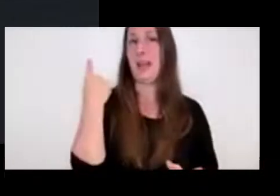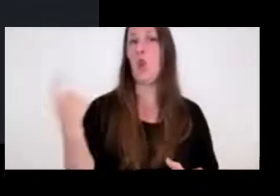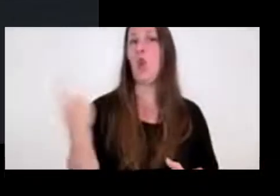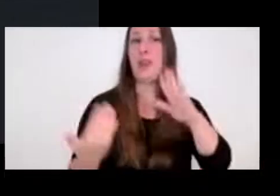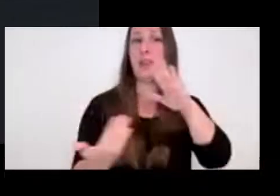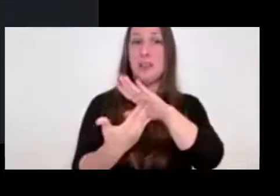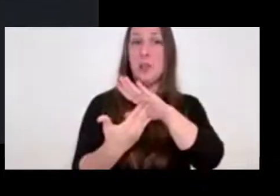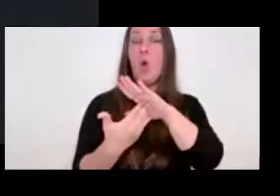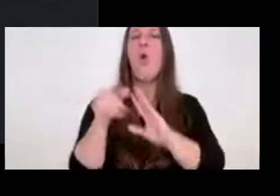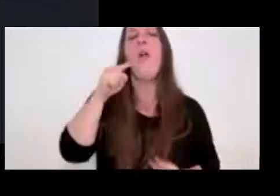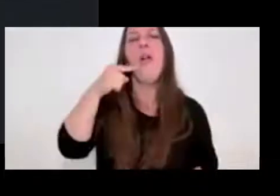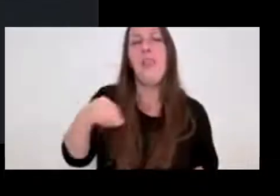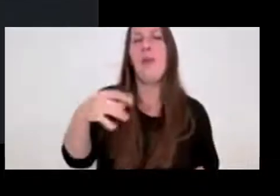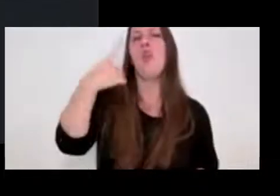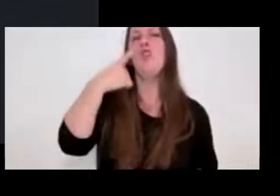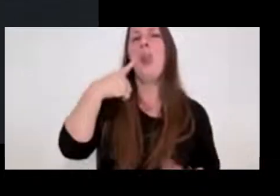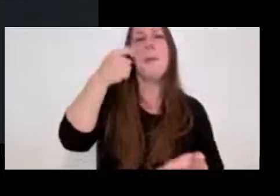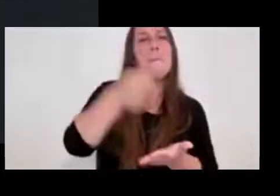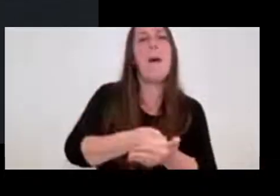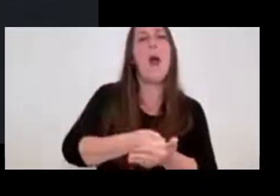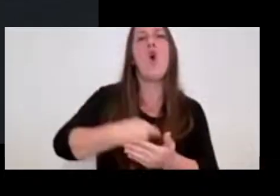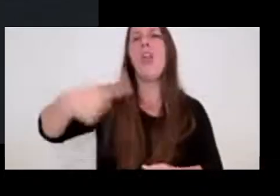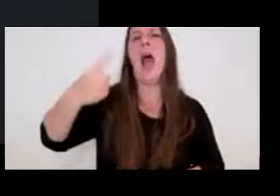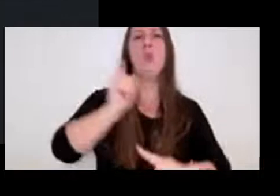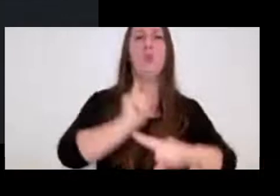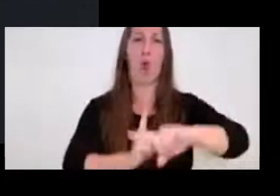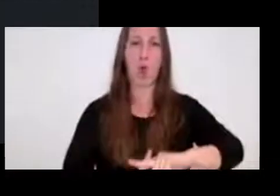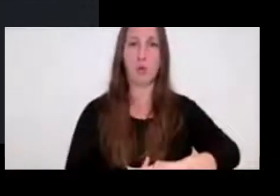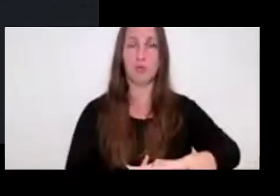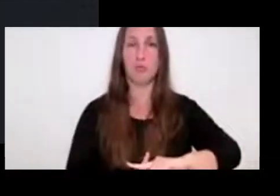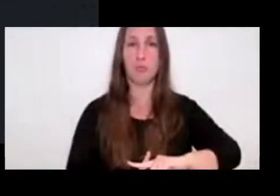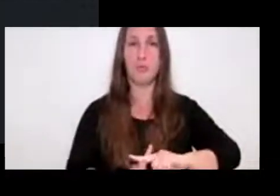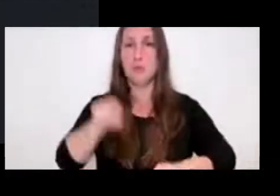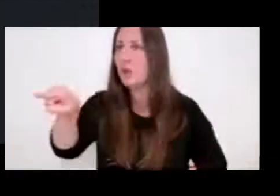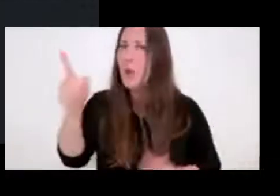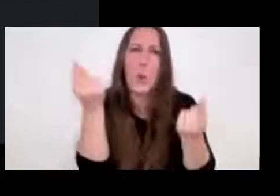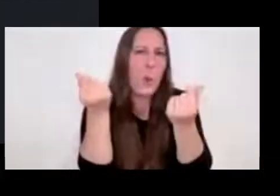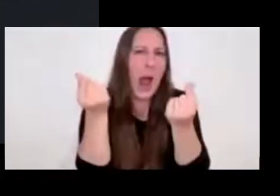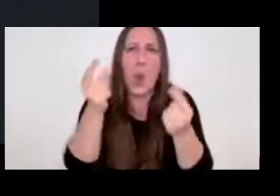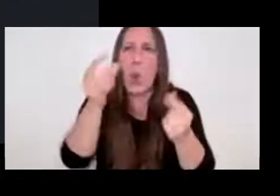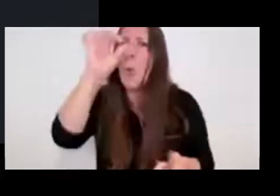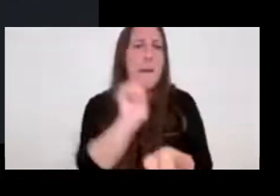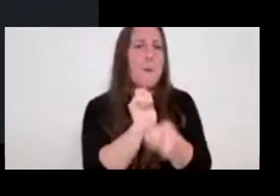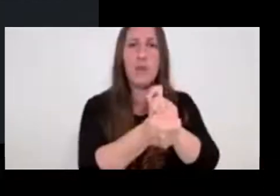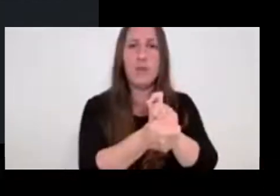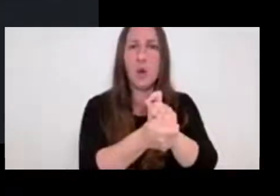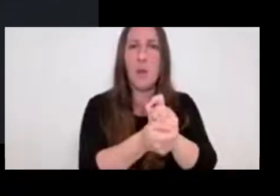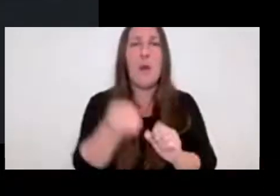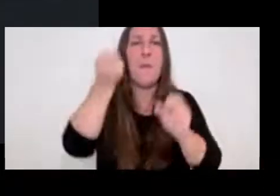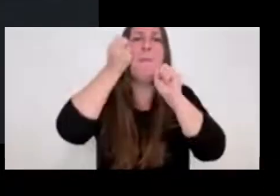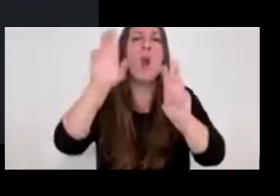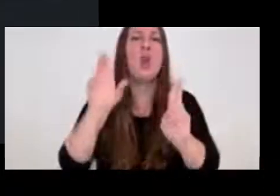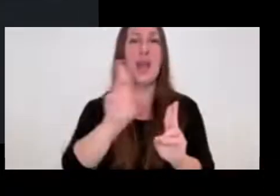que controlar el pago de autónomos, que haya cumplido con el pago de autónomos, ¿no? Esa resolución está vigente, nunca se modificó. Pero lo peor, digamos, que esa